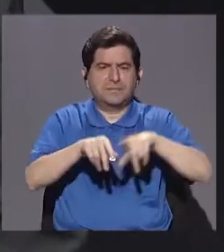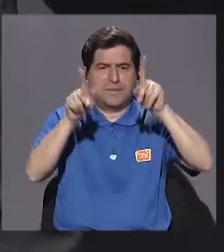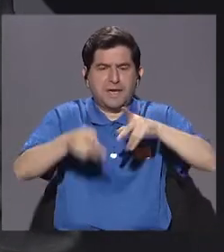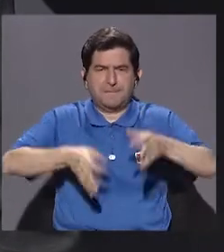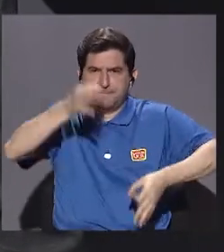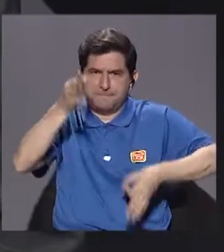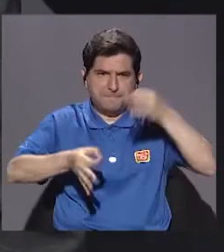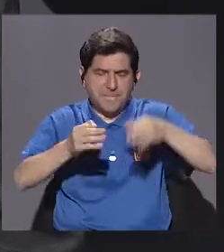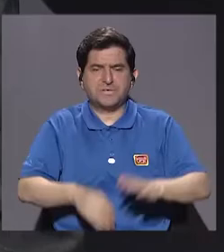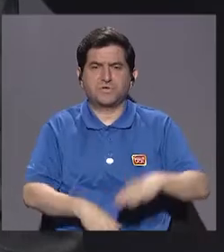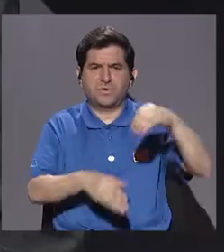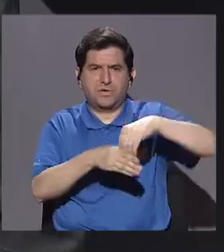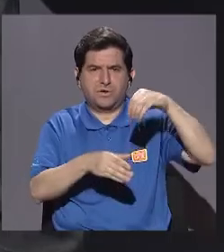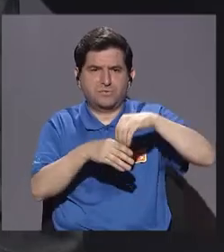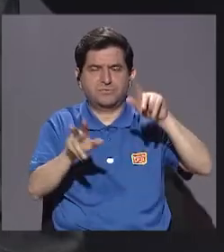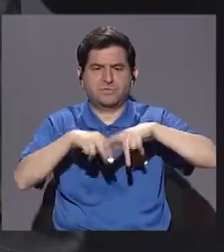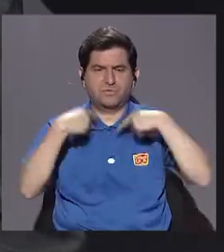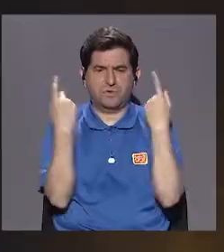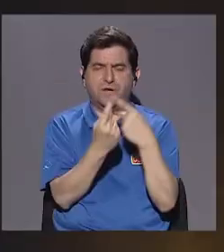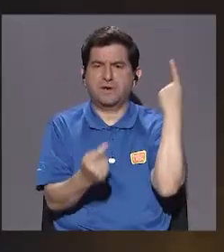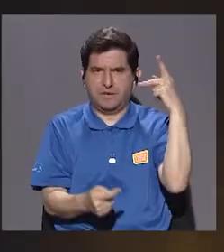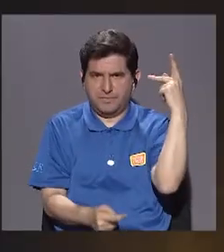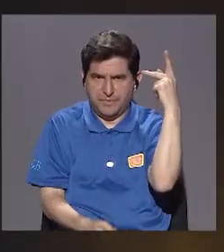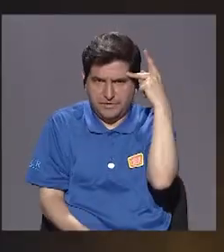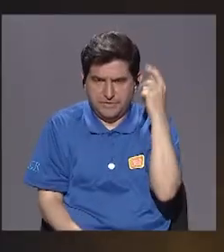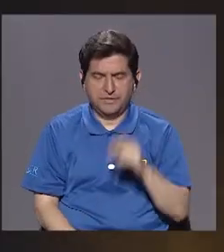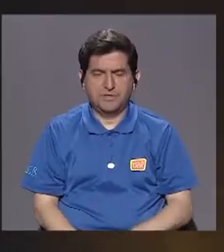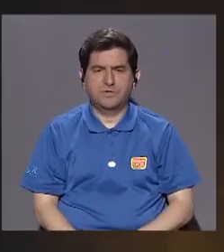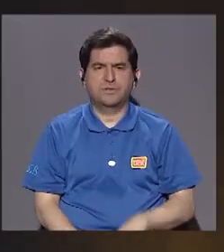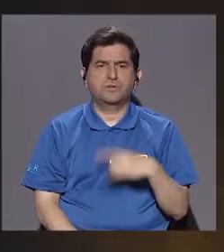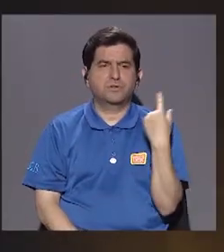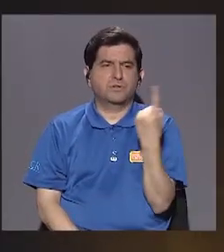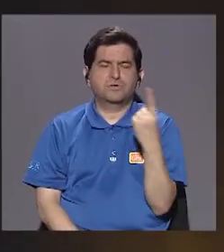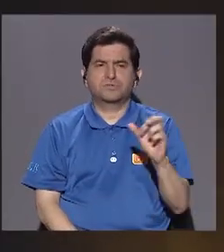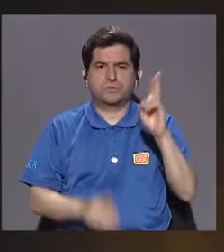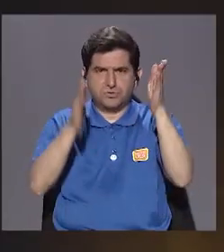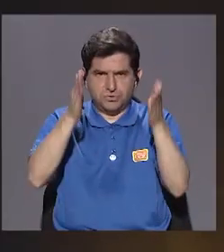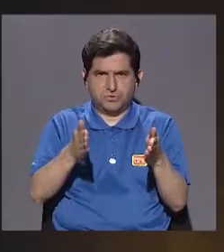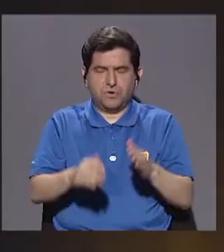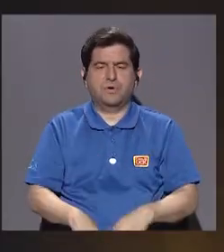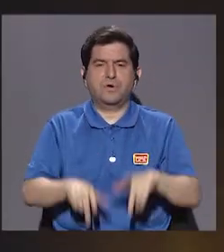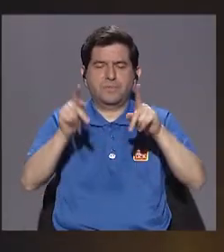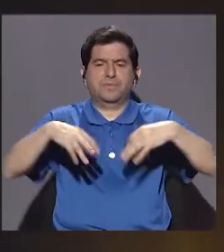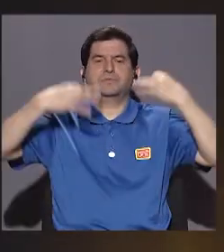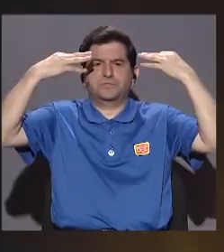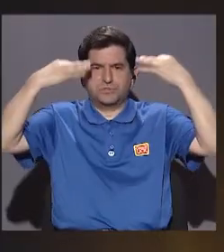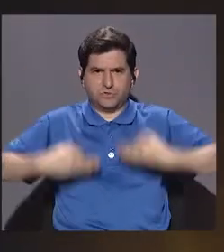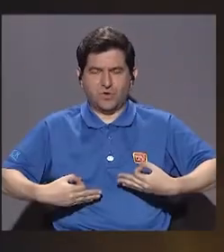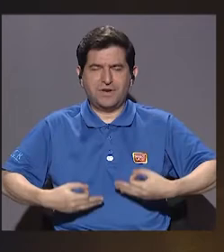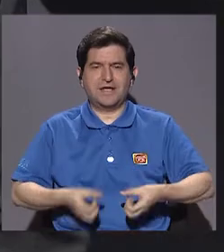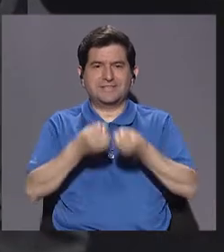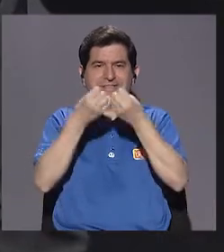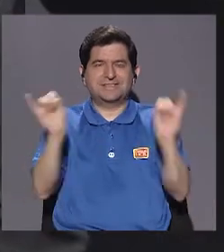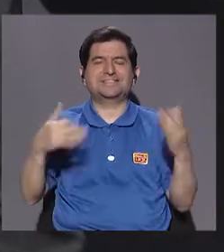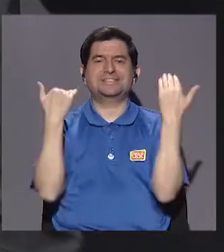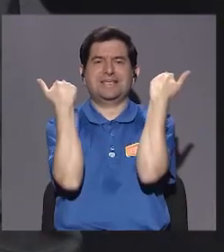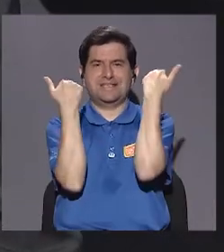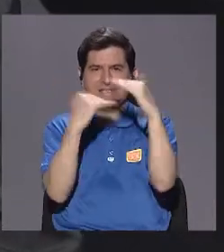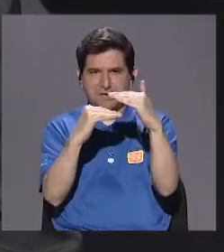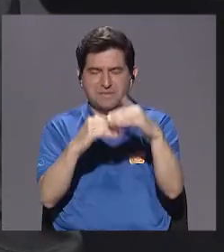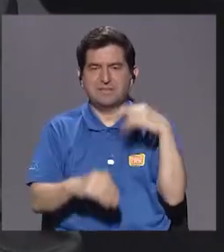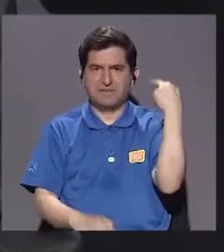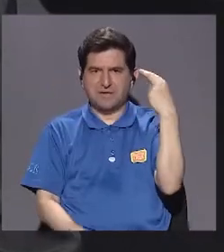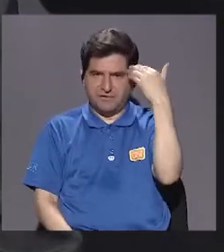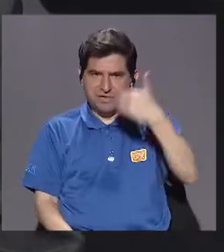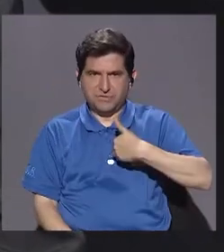que contribuyen a los partidos políticos solo costarricenses personas físicas y sin límite cuál es la razón